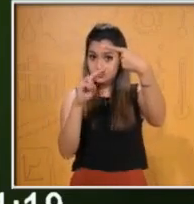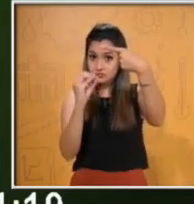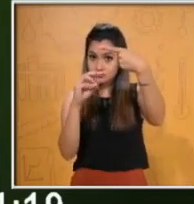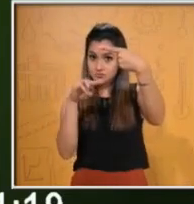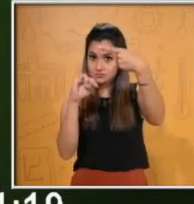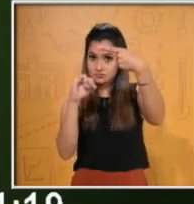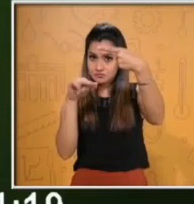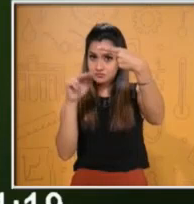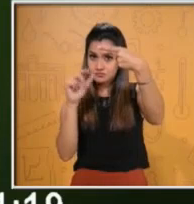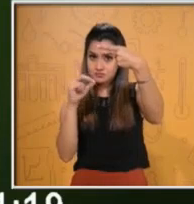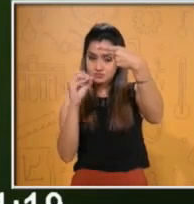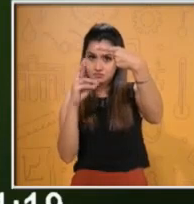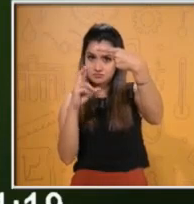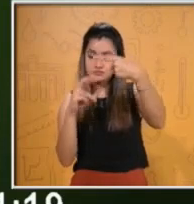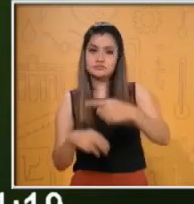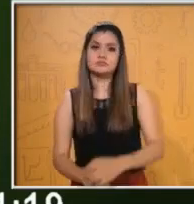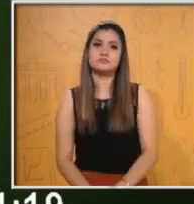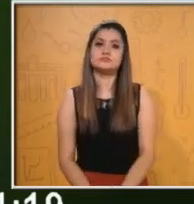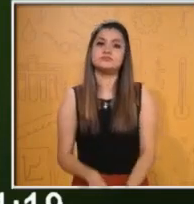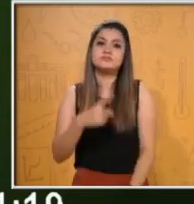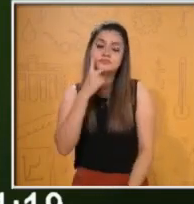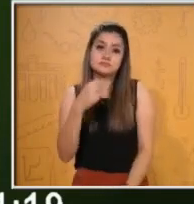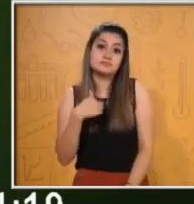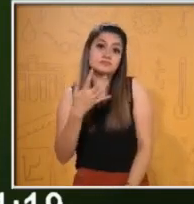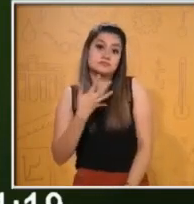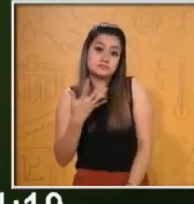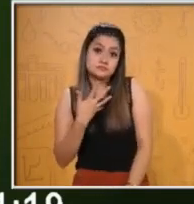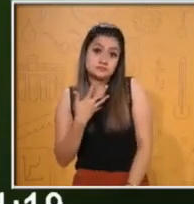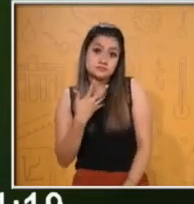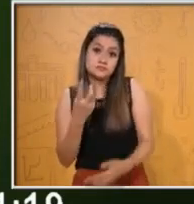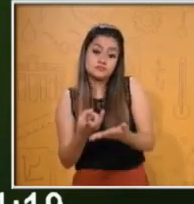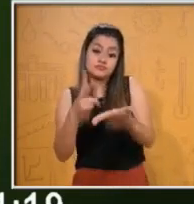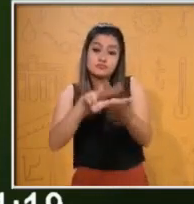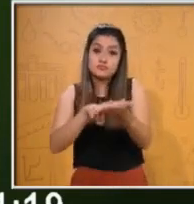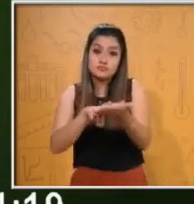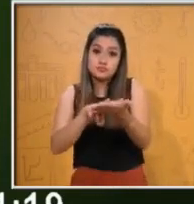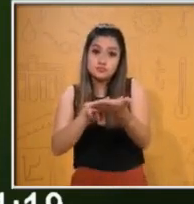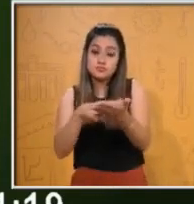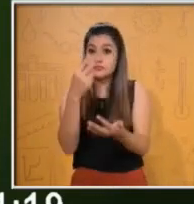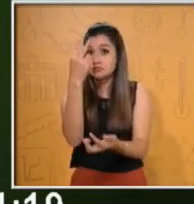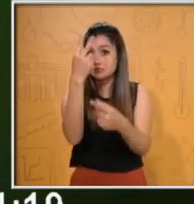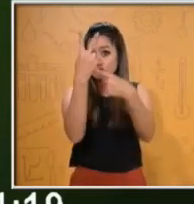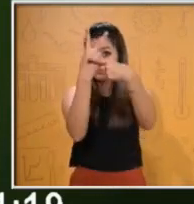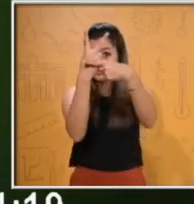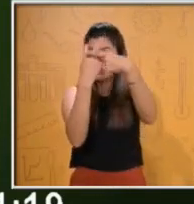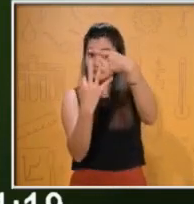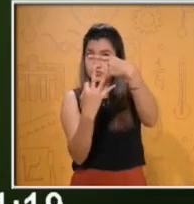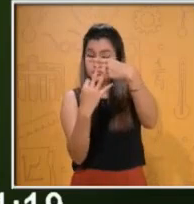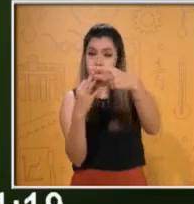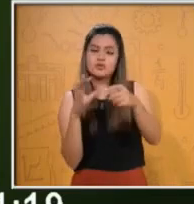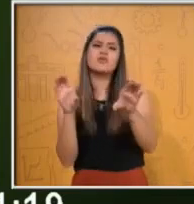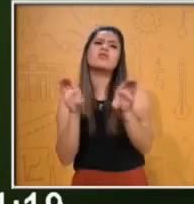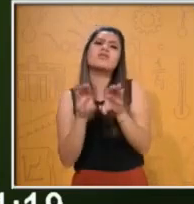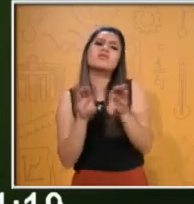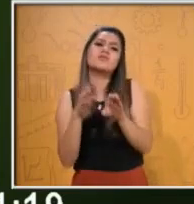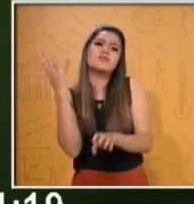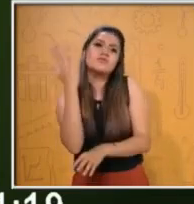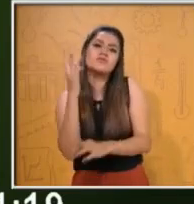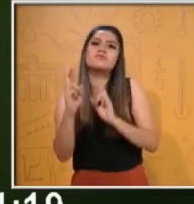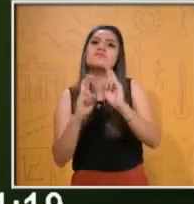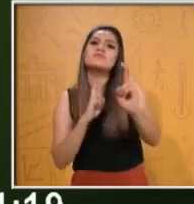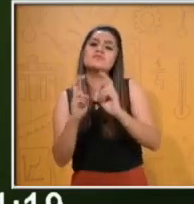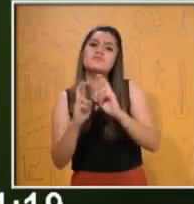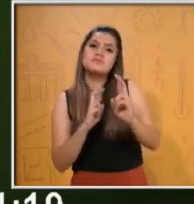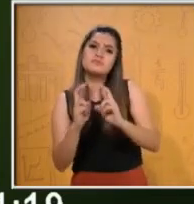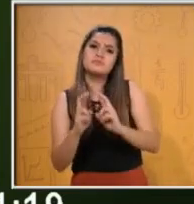está indicando? Que yo tengo que obtener el doble de 2/3. ¿Cómo le vamos a hacer para obtener